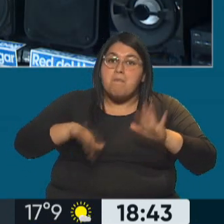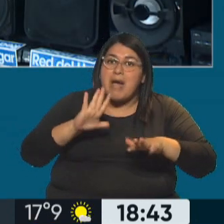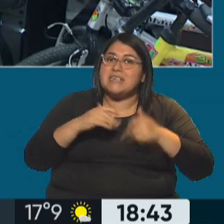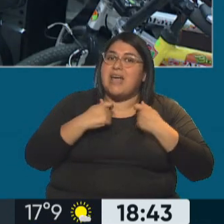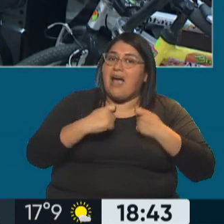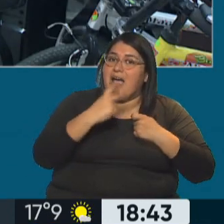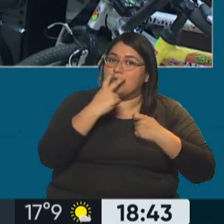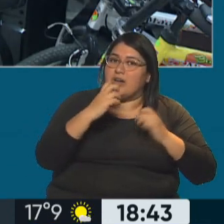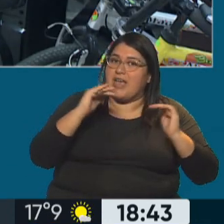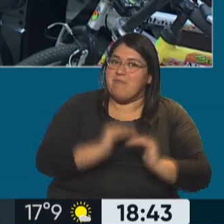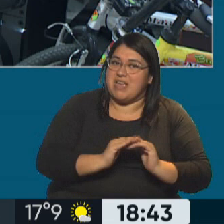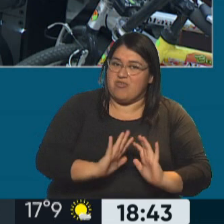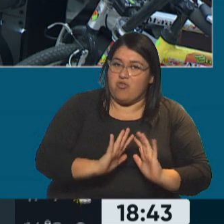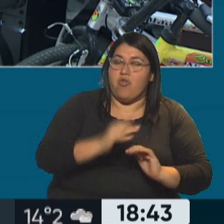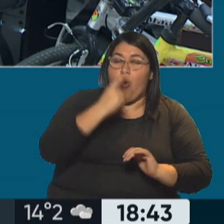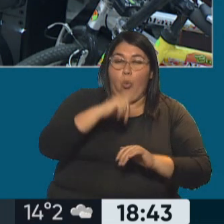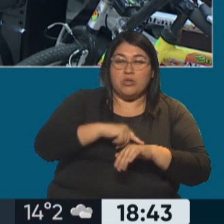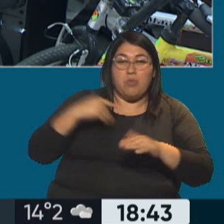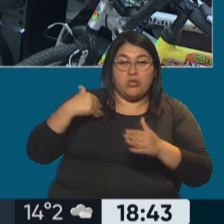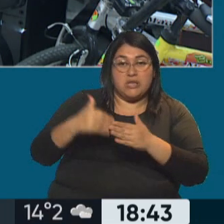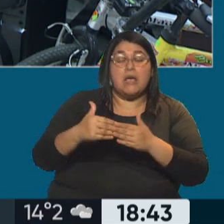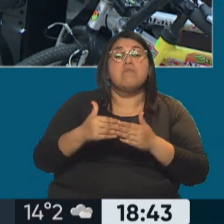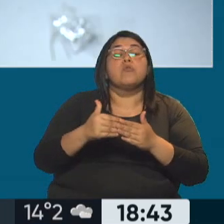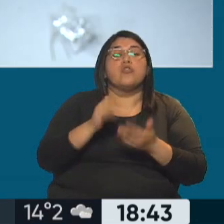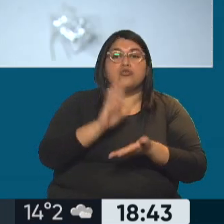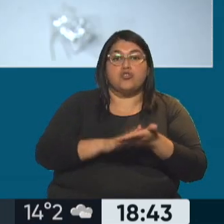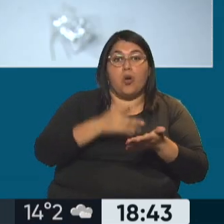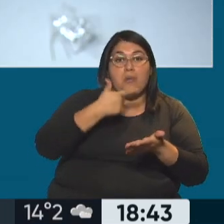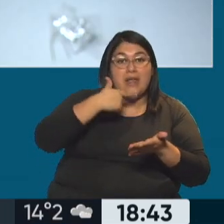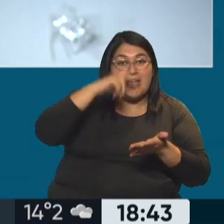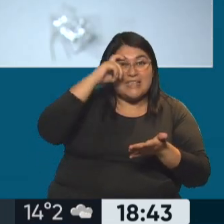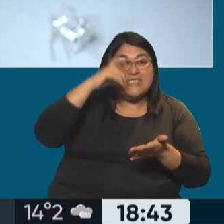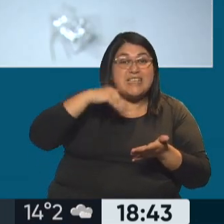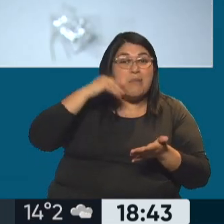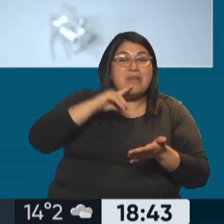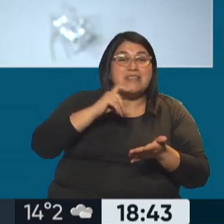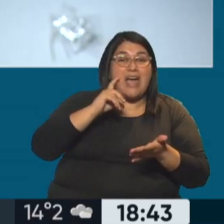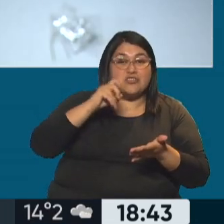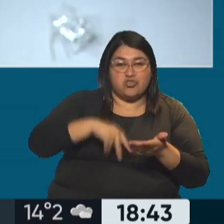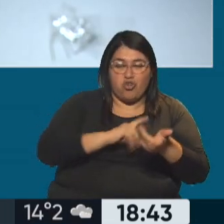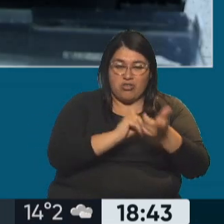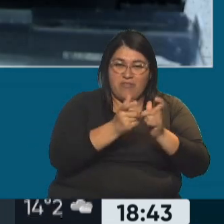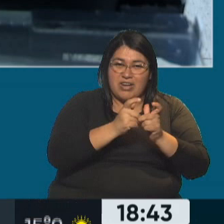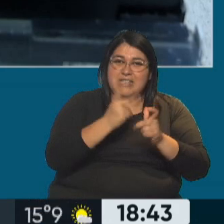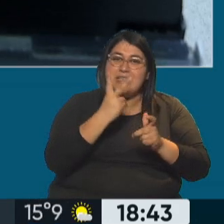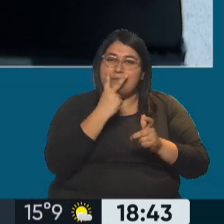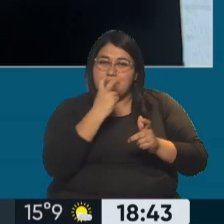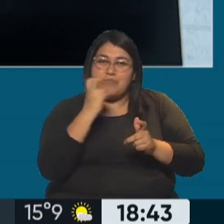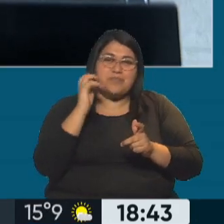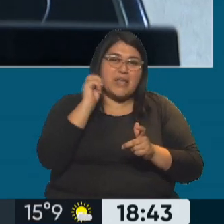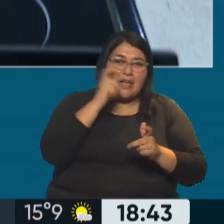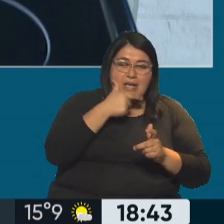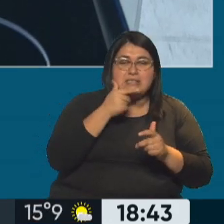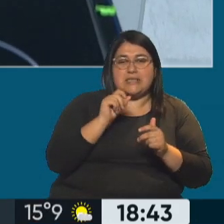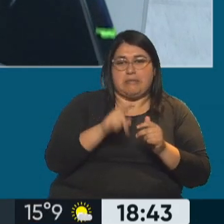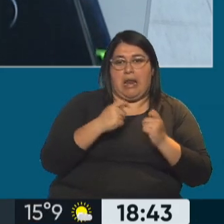porque si recuerdan, a lo último del proyecto de segmentación de tarifas, se puso ese tope al consumo, ¿sí? Para cuidar